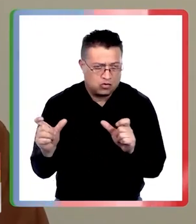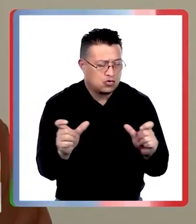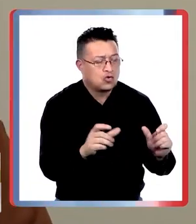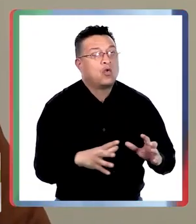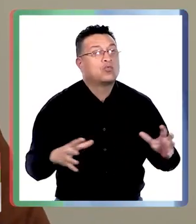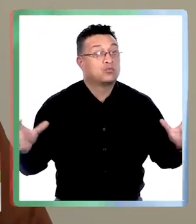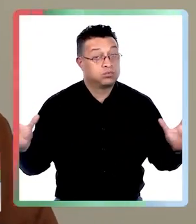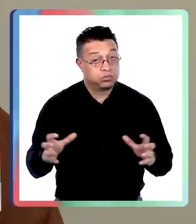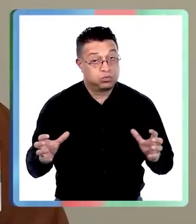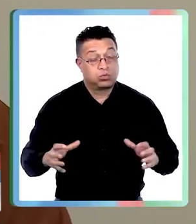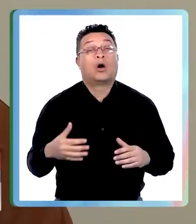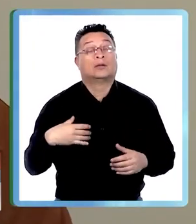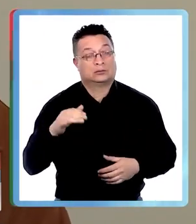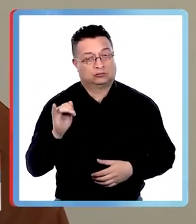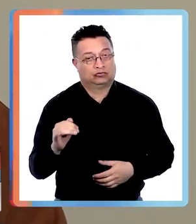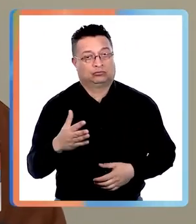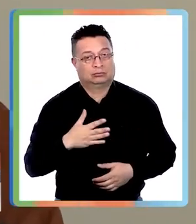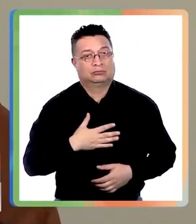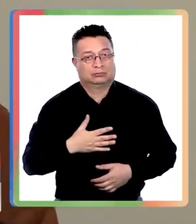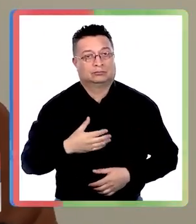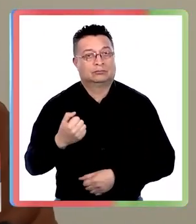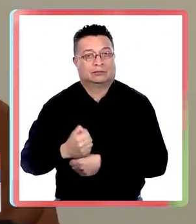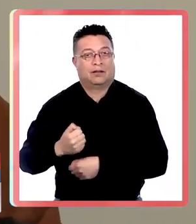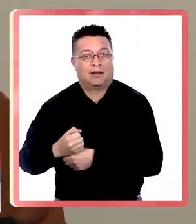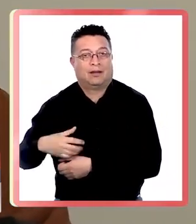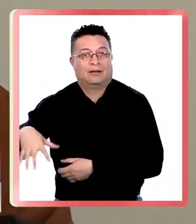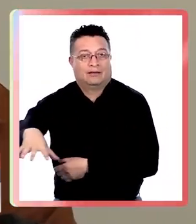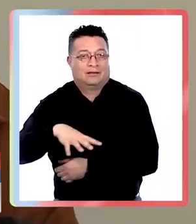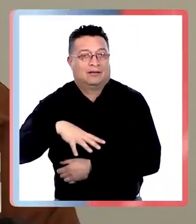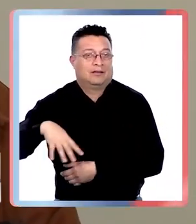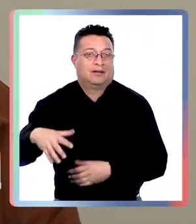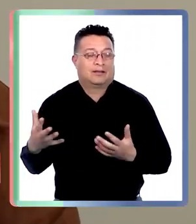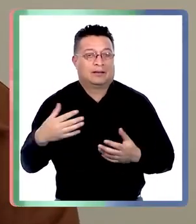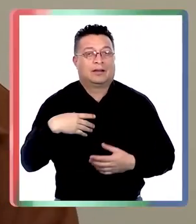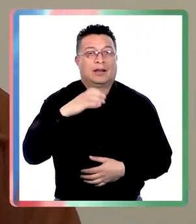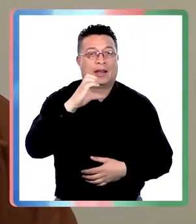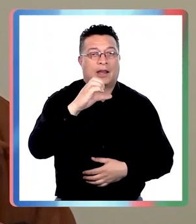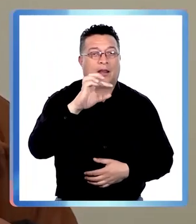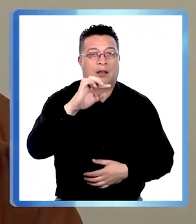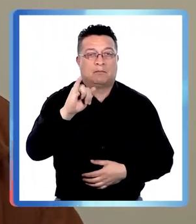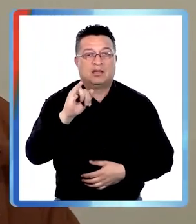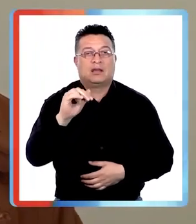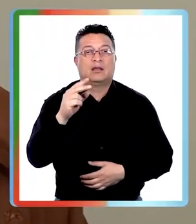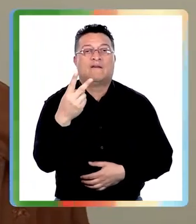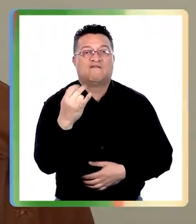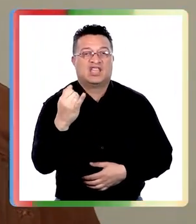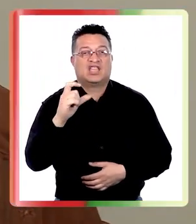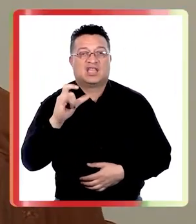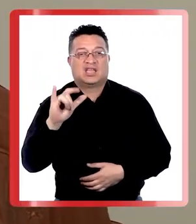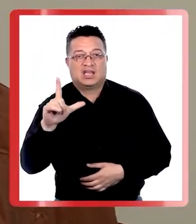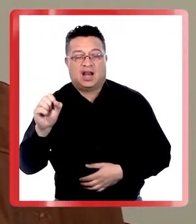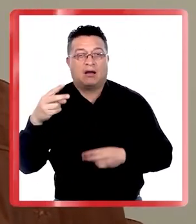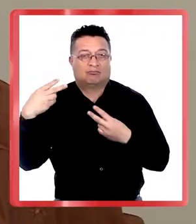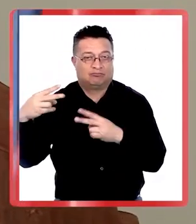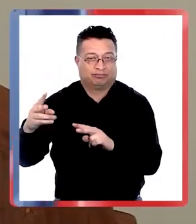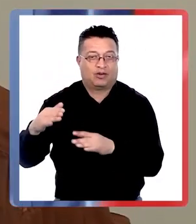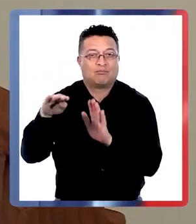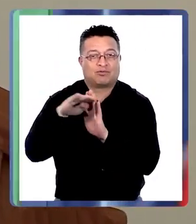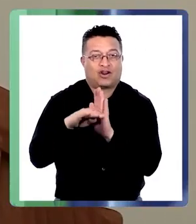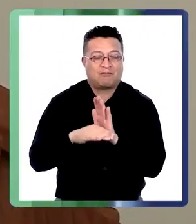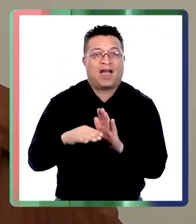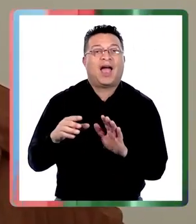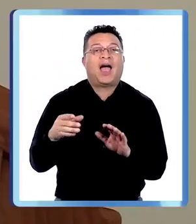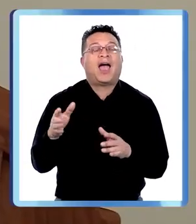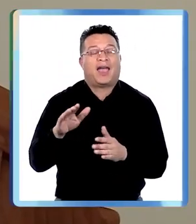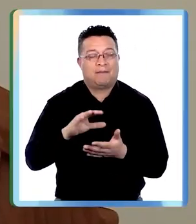través de digamos de EpiVigila, que es un programa del Ministerio de Salud que está haciendo vigilancia epidemiológica de toda